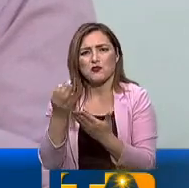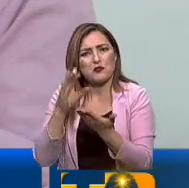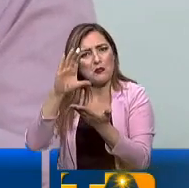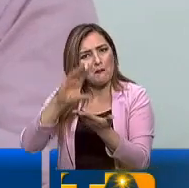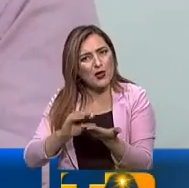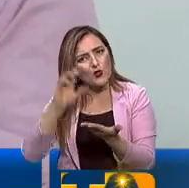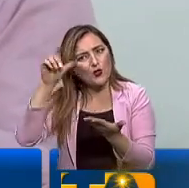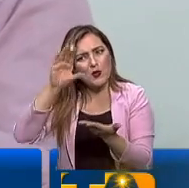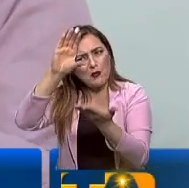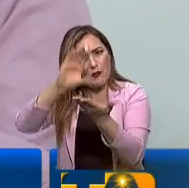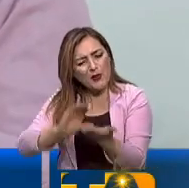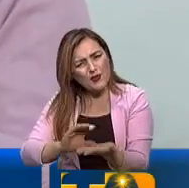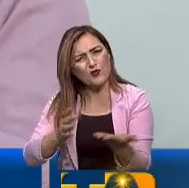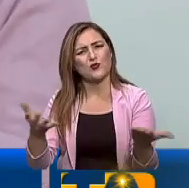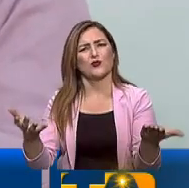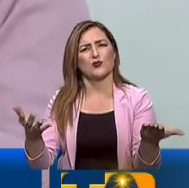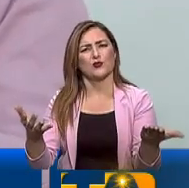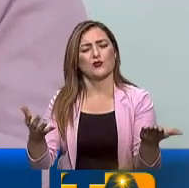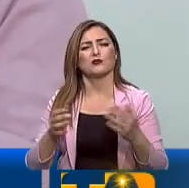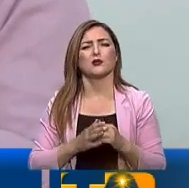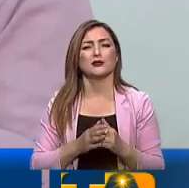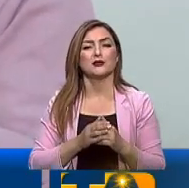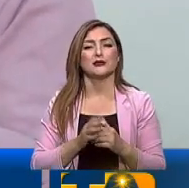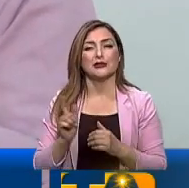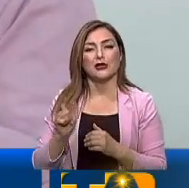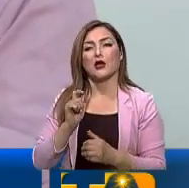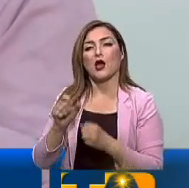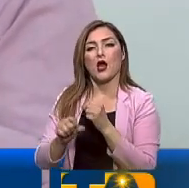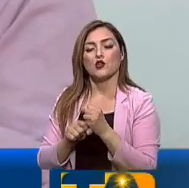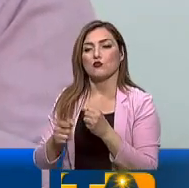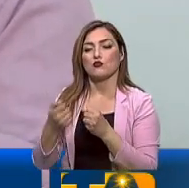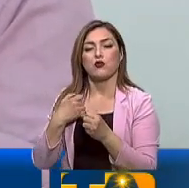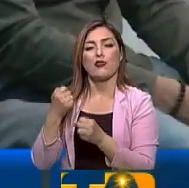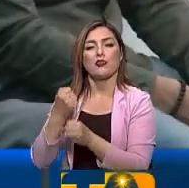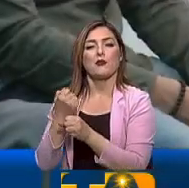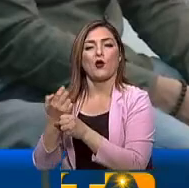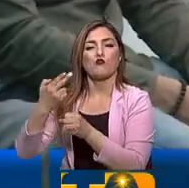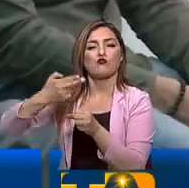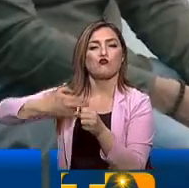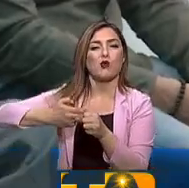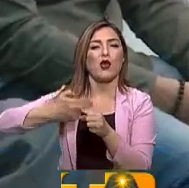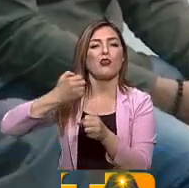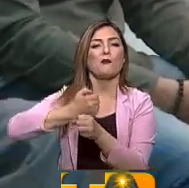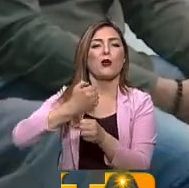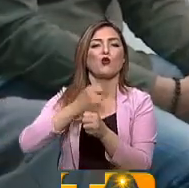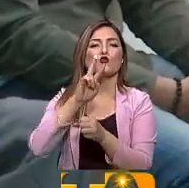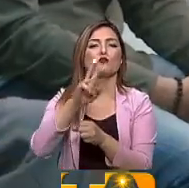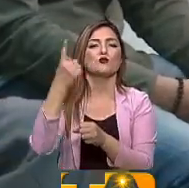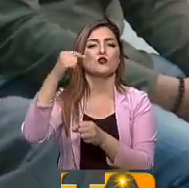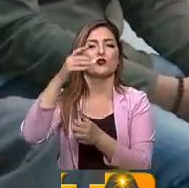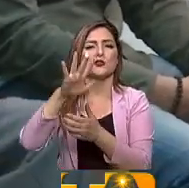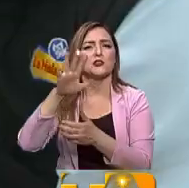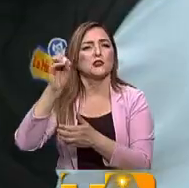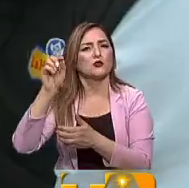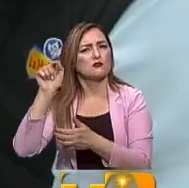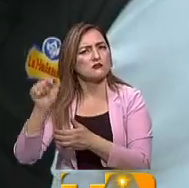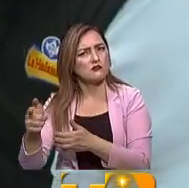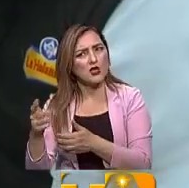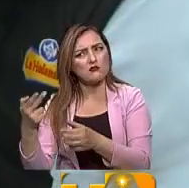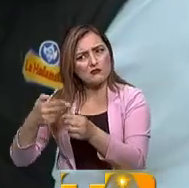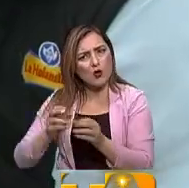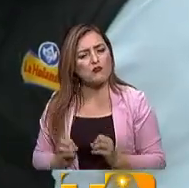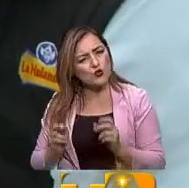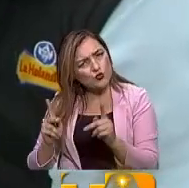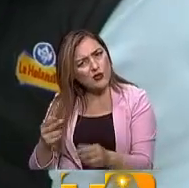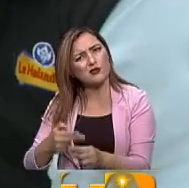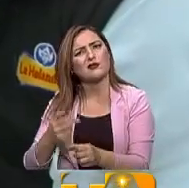un sector que está otorgando más de 2,5 millones de puestos de empleo. Son más de 40 gremios agropecuarios que alertan